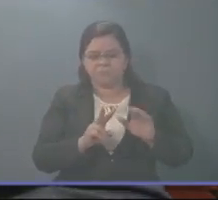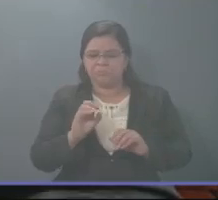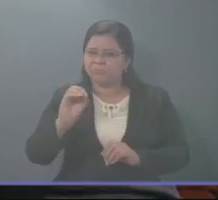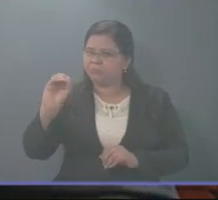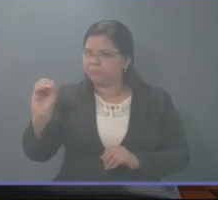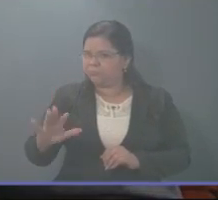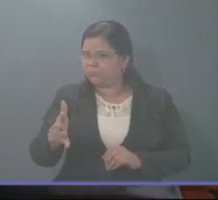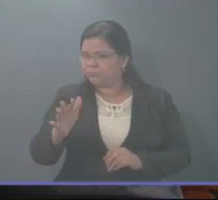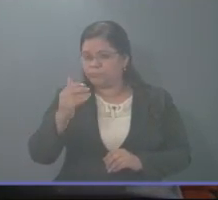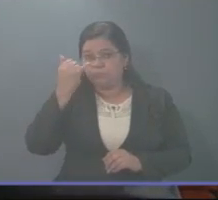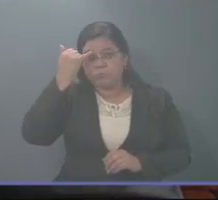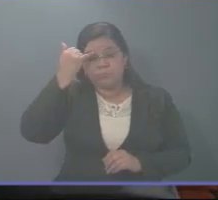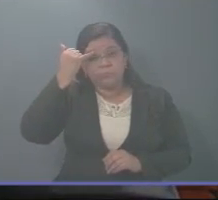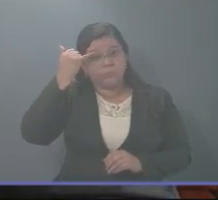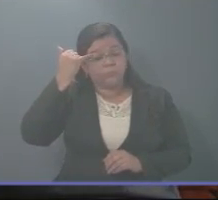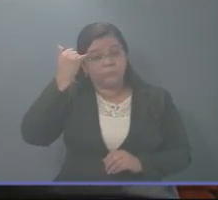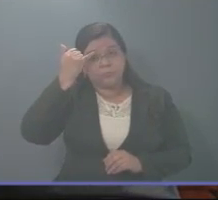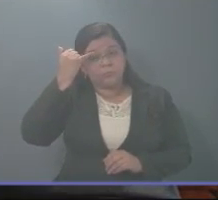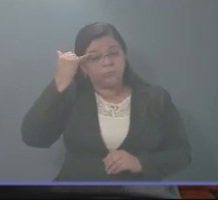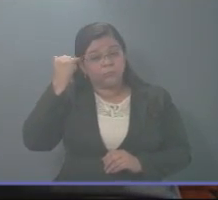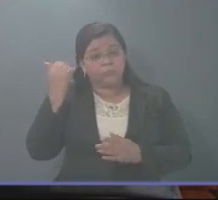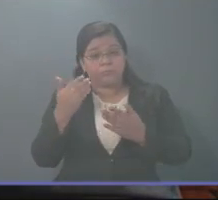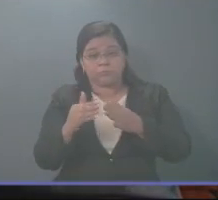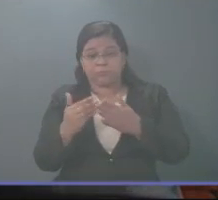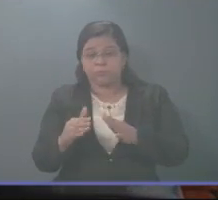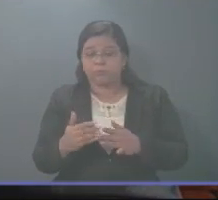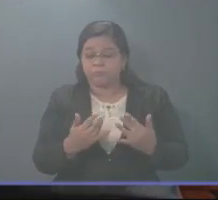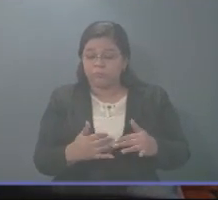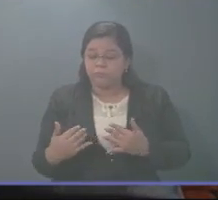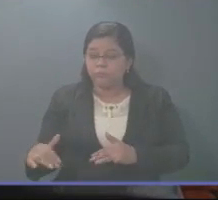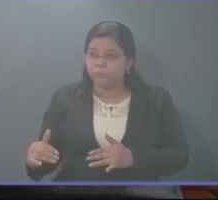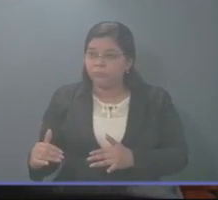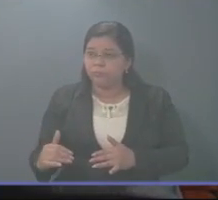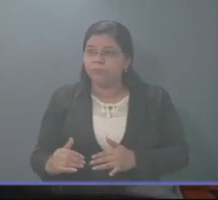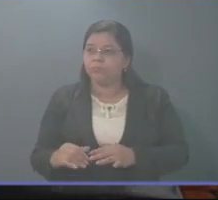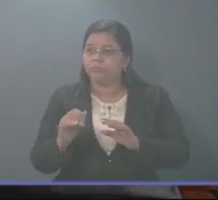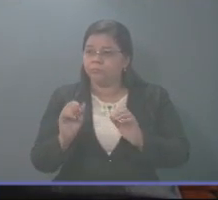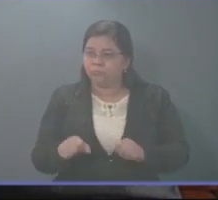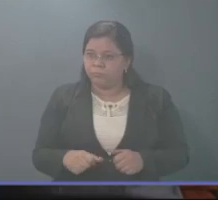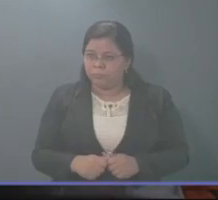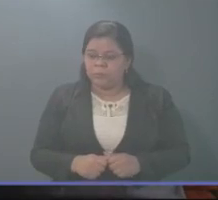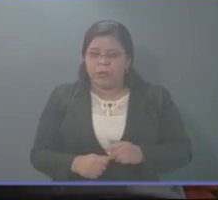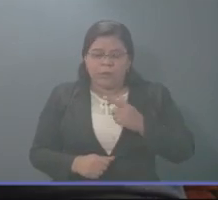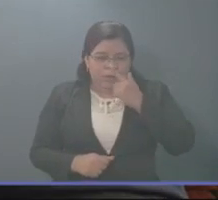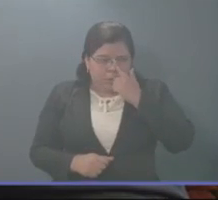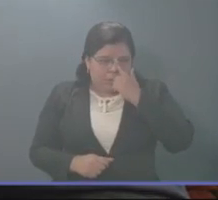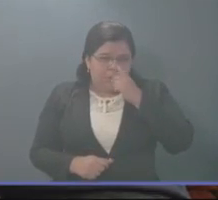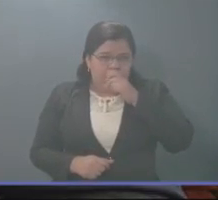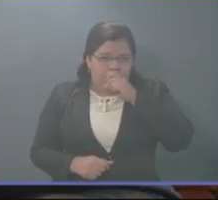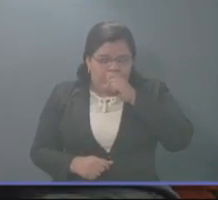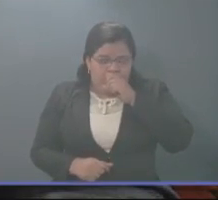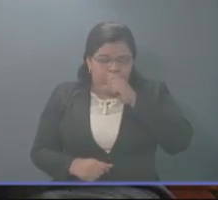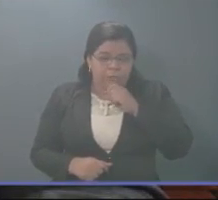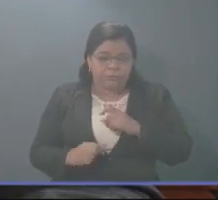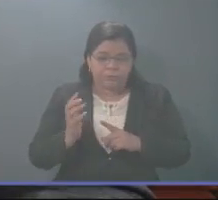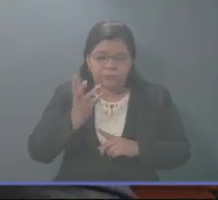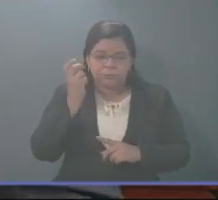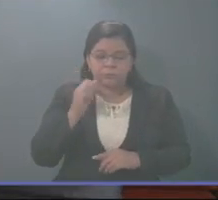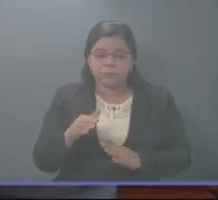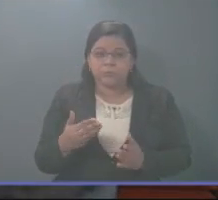65-70% más o menos, con una serie de acciones viables que pueden hacer lograr el